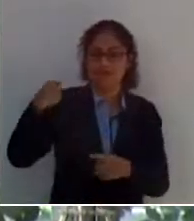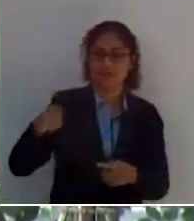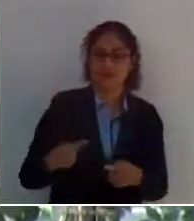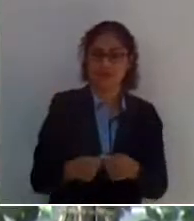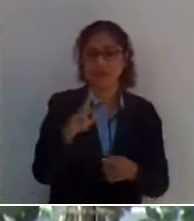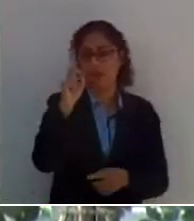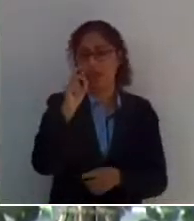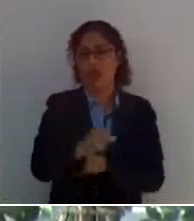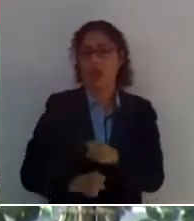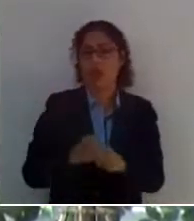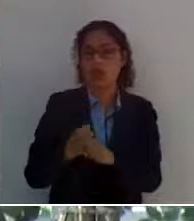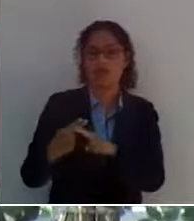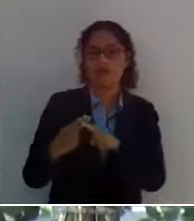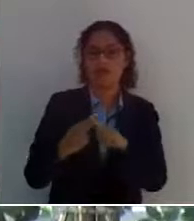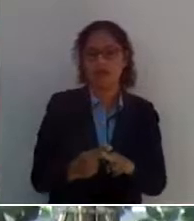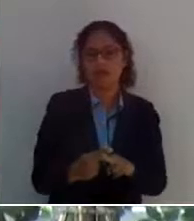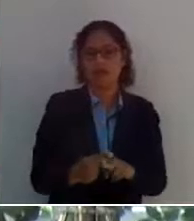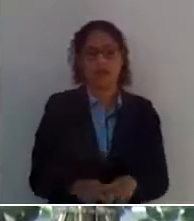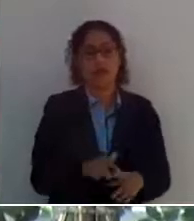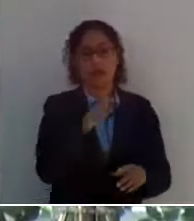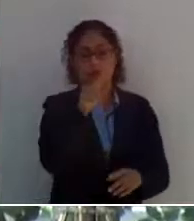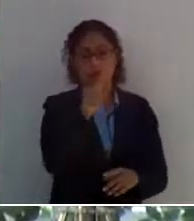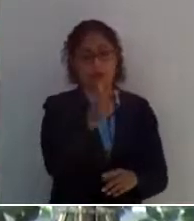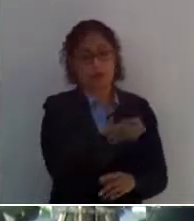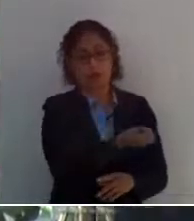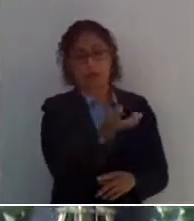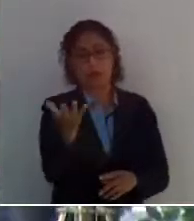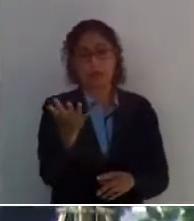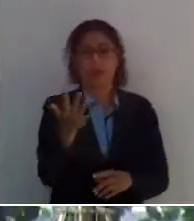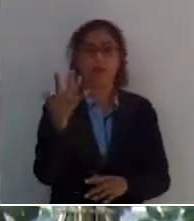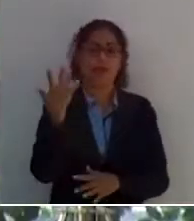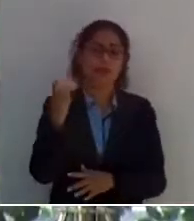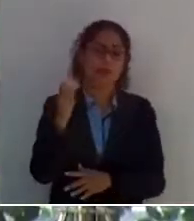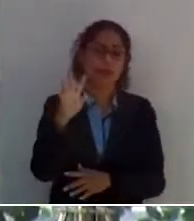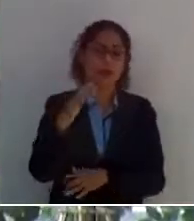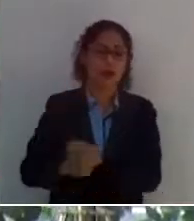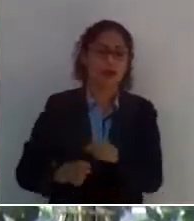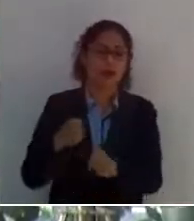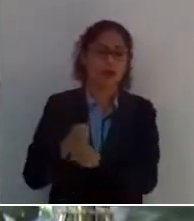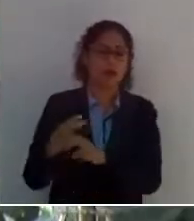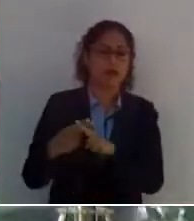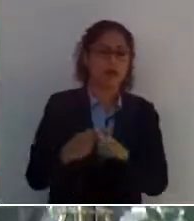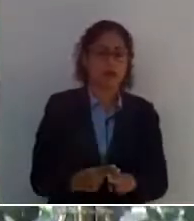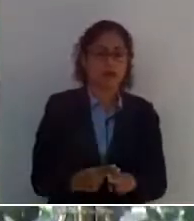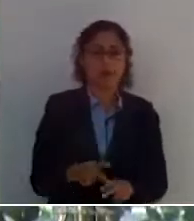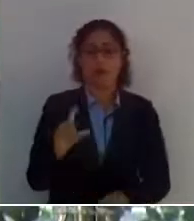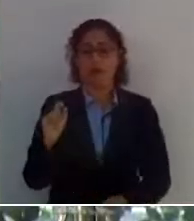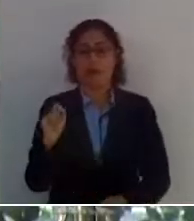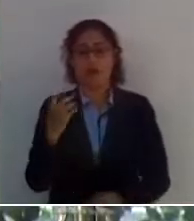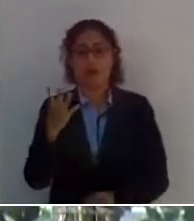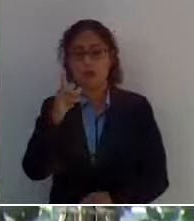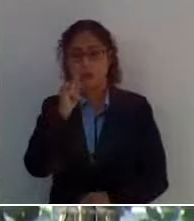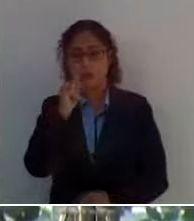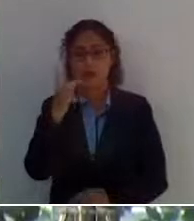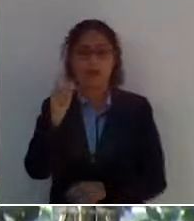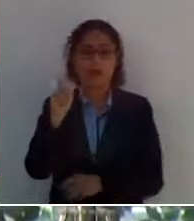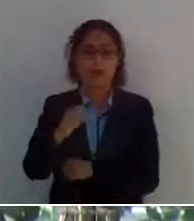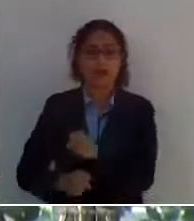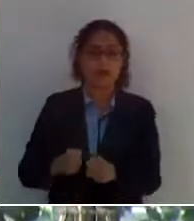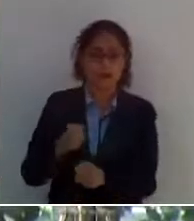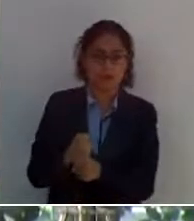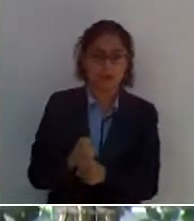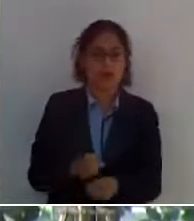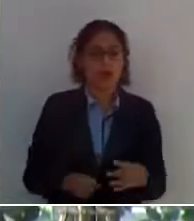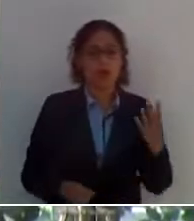de servicio, 17 por 25 años de trayectoria, 24 agentes por 20 años, 9